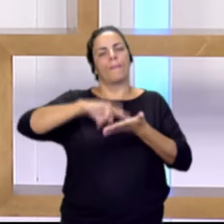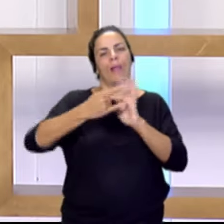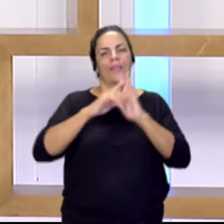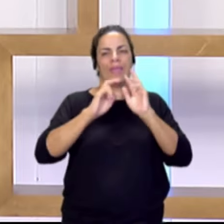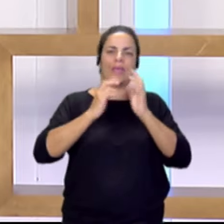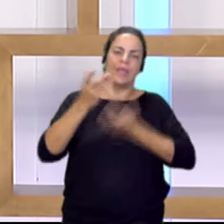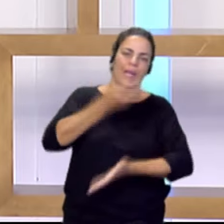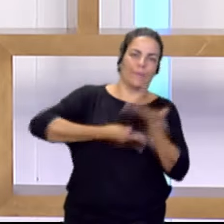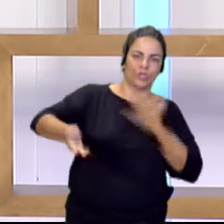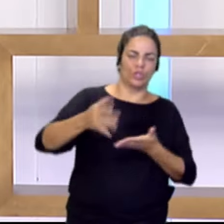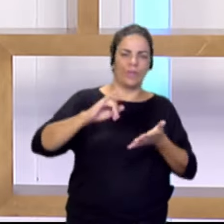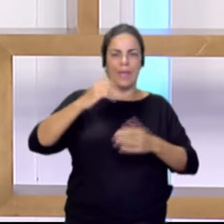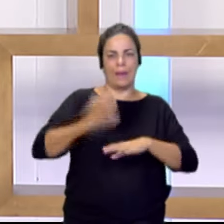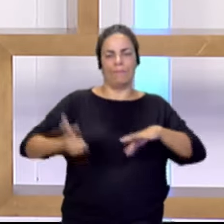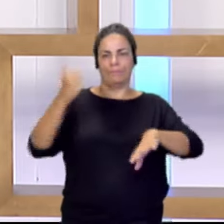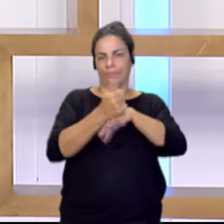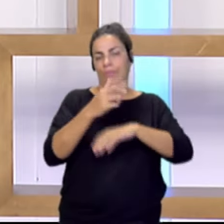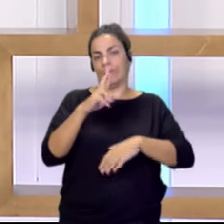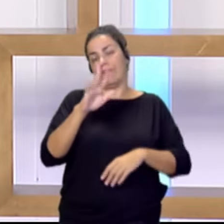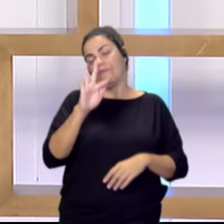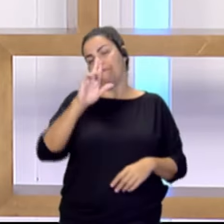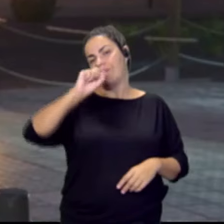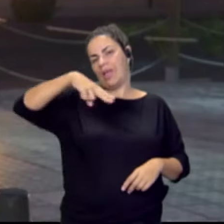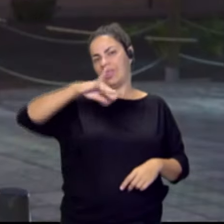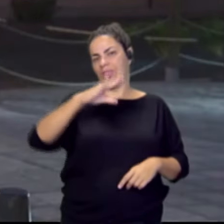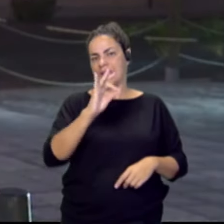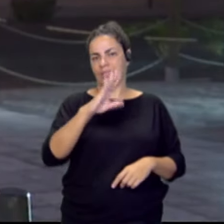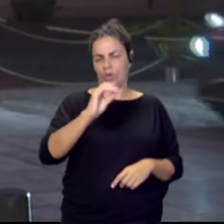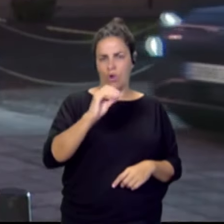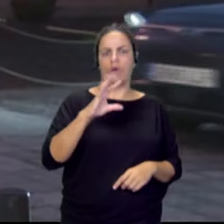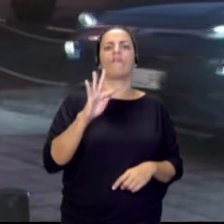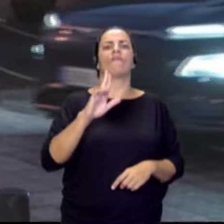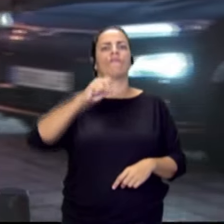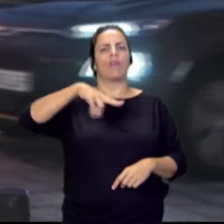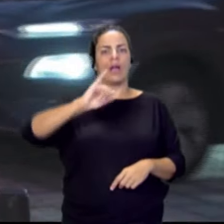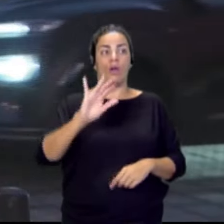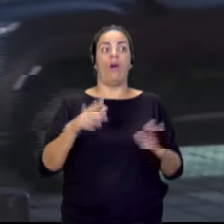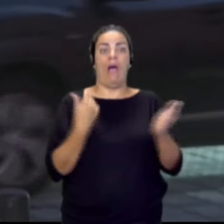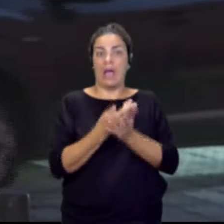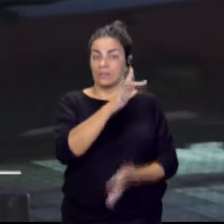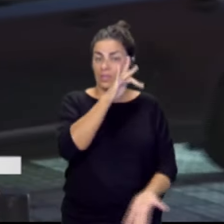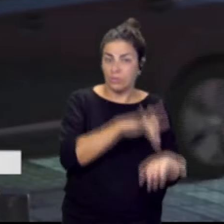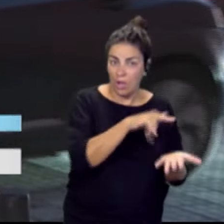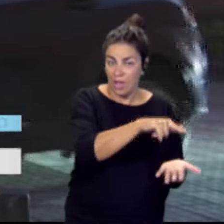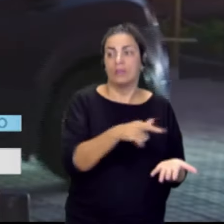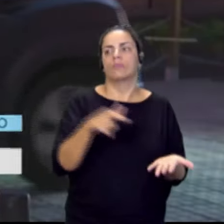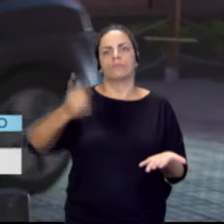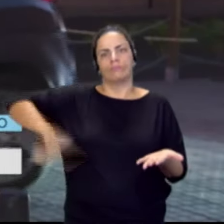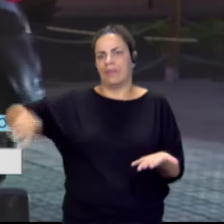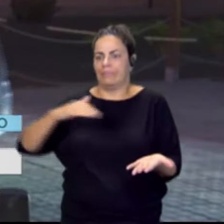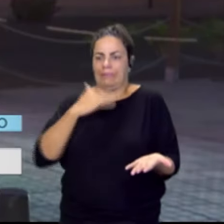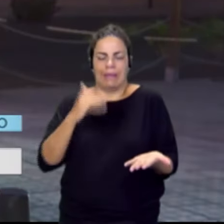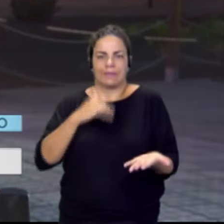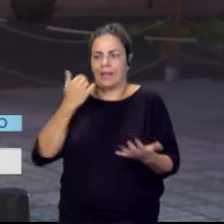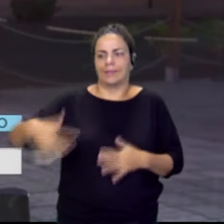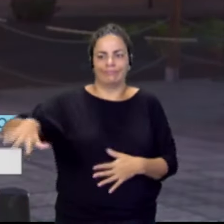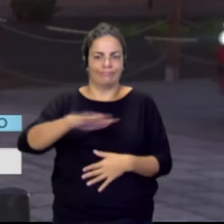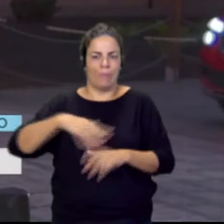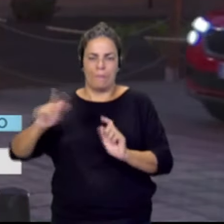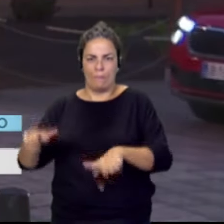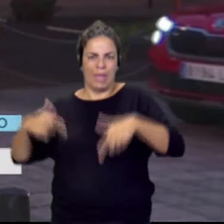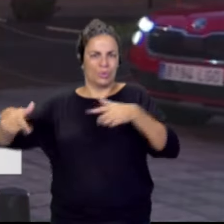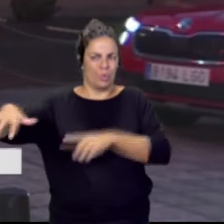patronato Francisco Franco. Mientras tanto, Estefanía de Blasio, buenos días, viven rodeados de basura prácticamente.